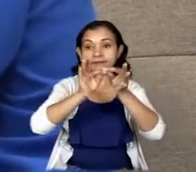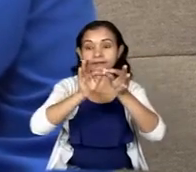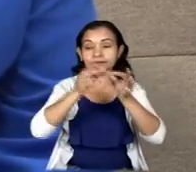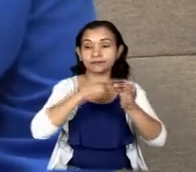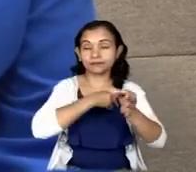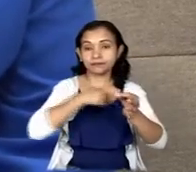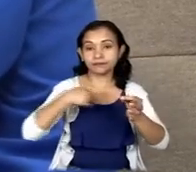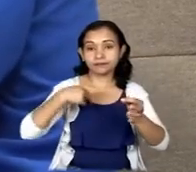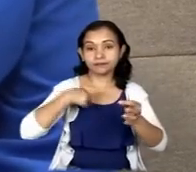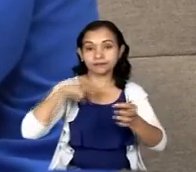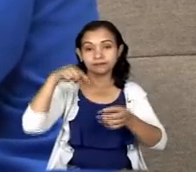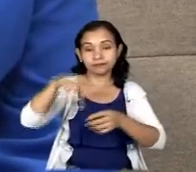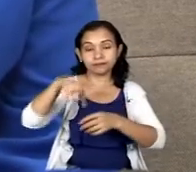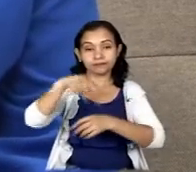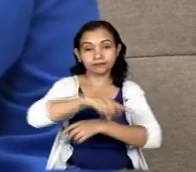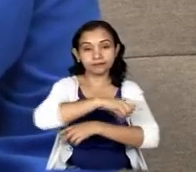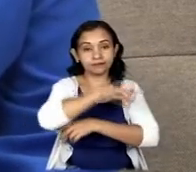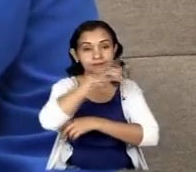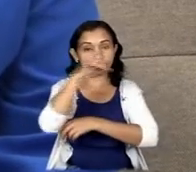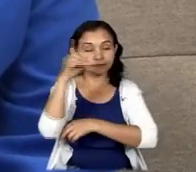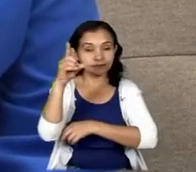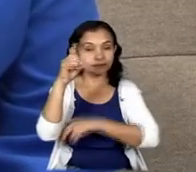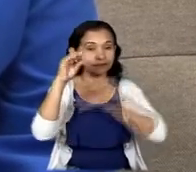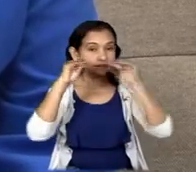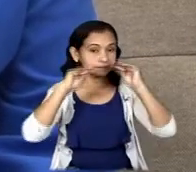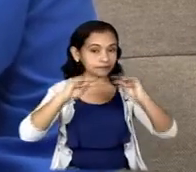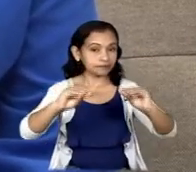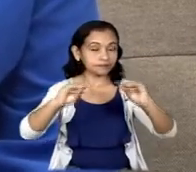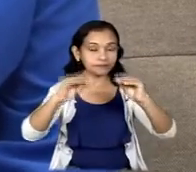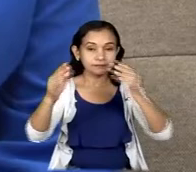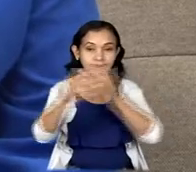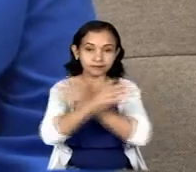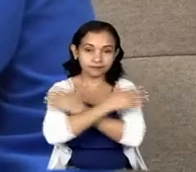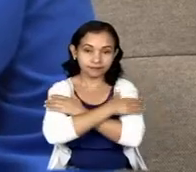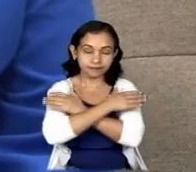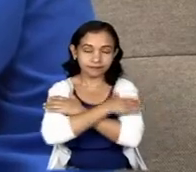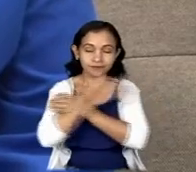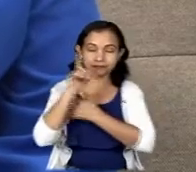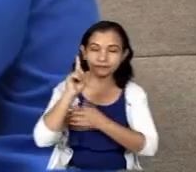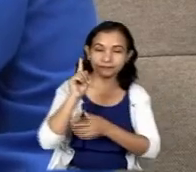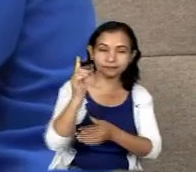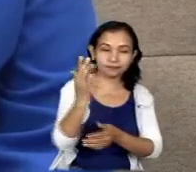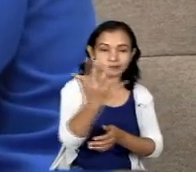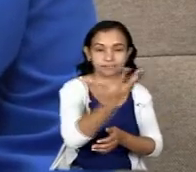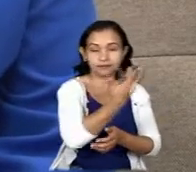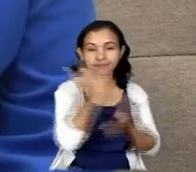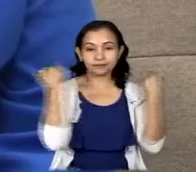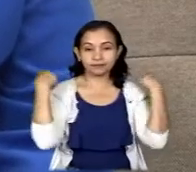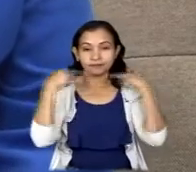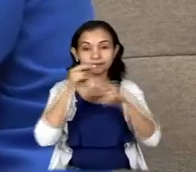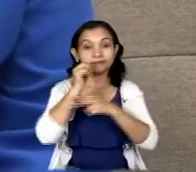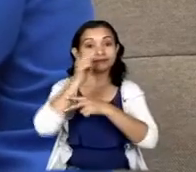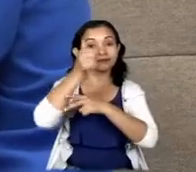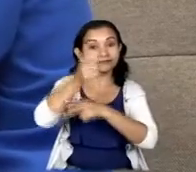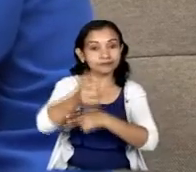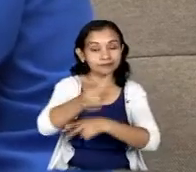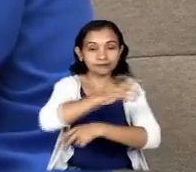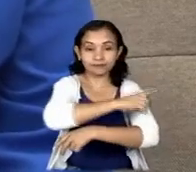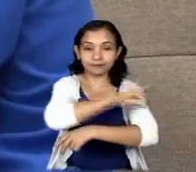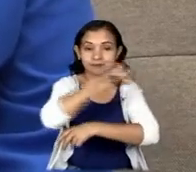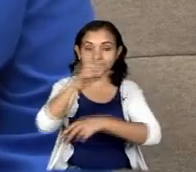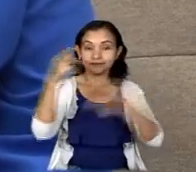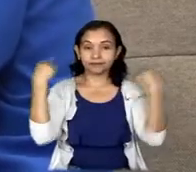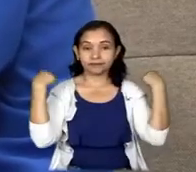estamos llevando a cabo, ¿verdad?, en educación. Así que un saludo a todos los docentes, mañana Día del Docente, un